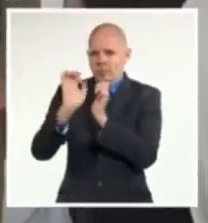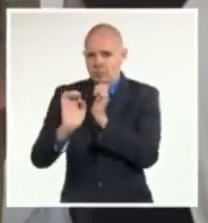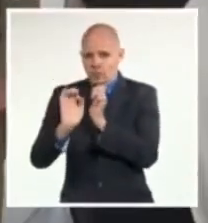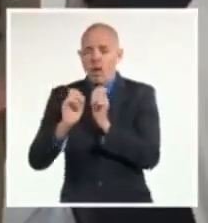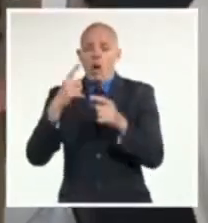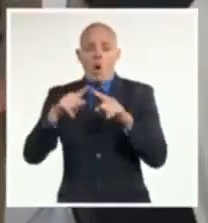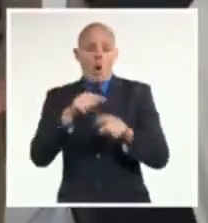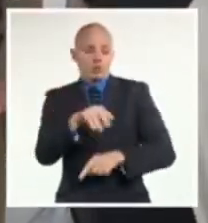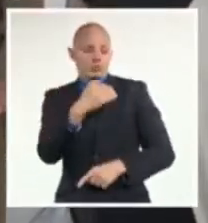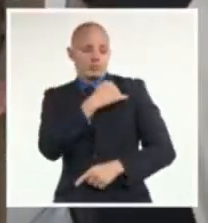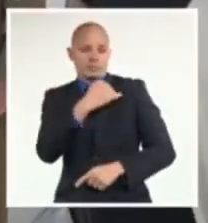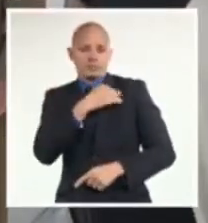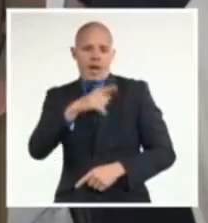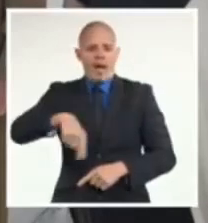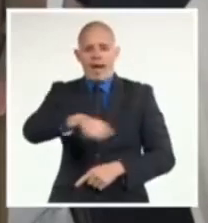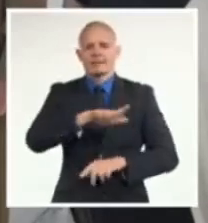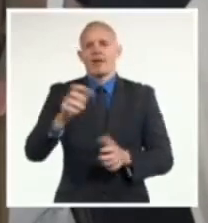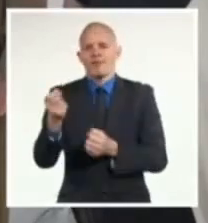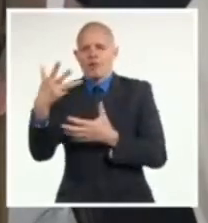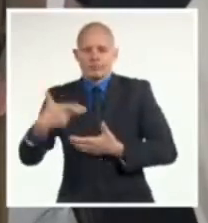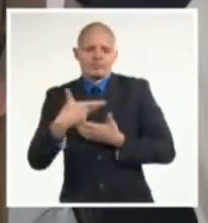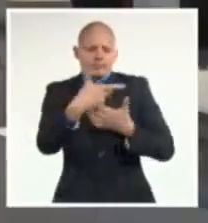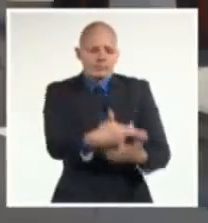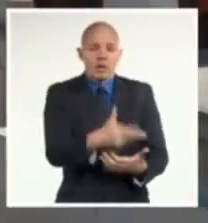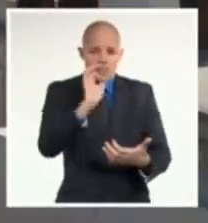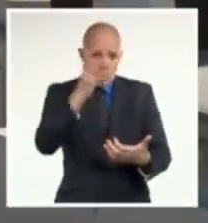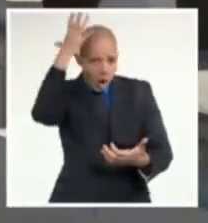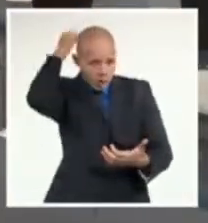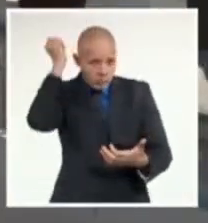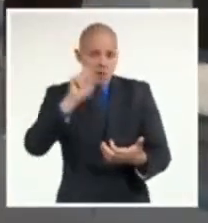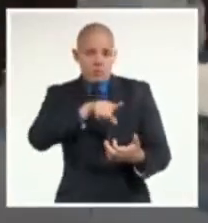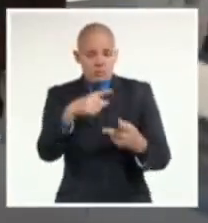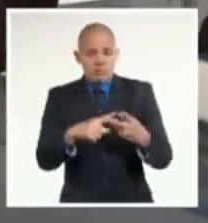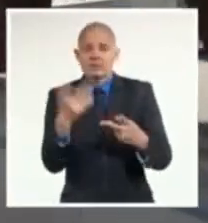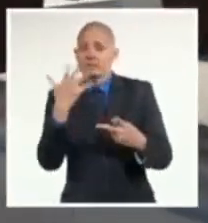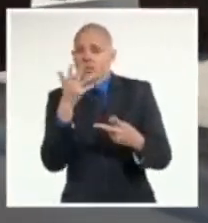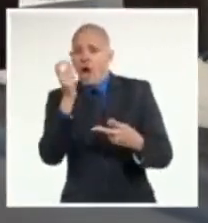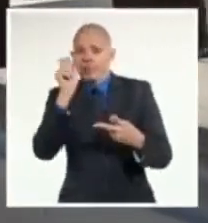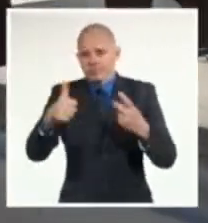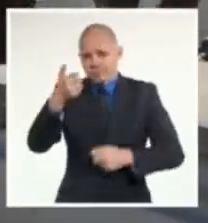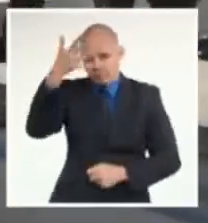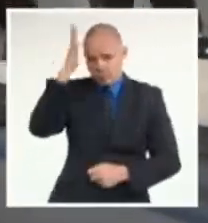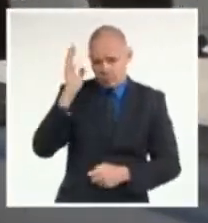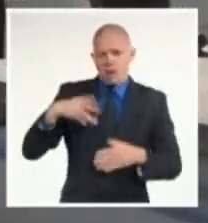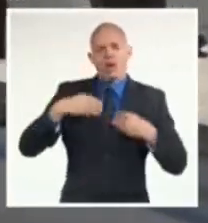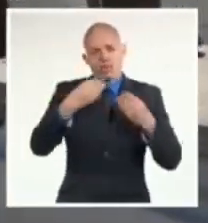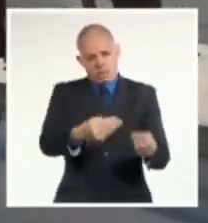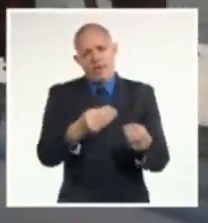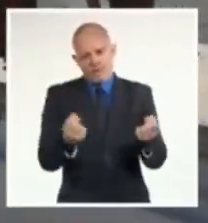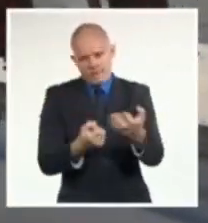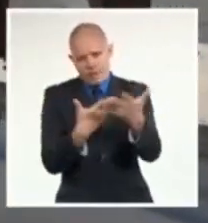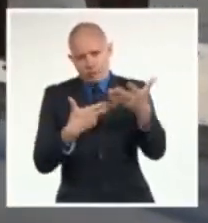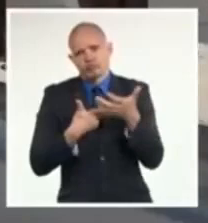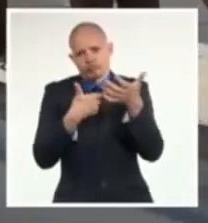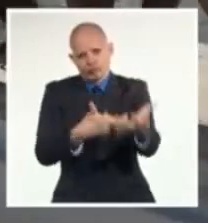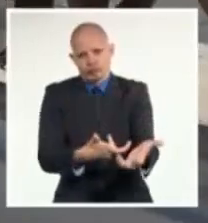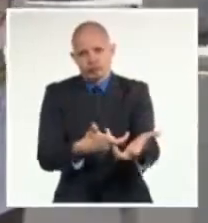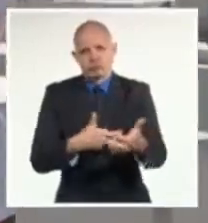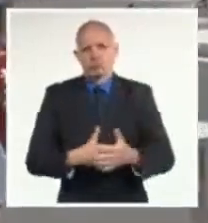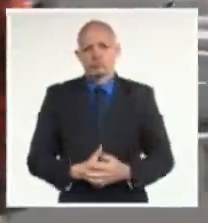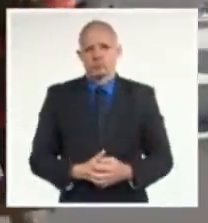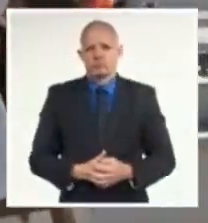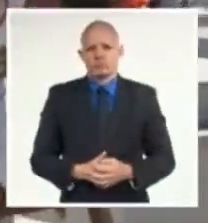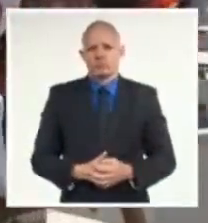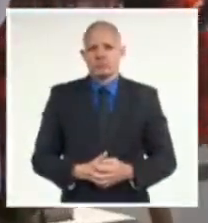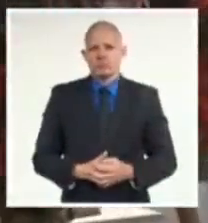Revolucionarias colocaron ofrendas florales del general de ejército y del primer secretario del partido y presidente de la República, Miguel Díaz-Canel